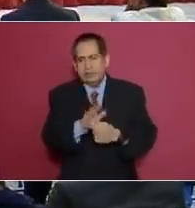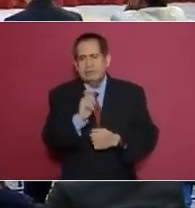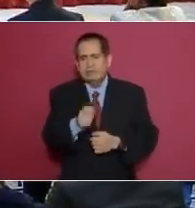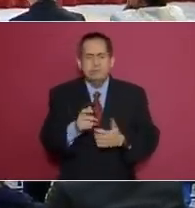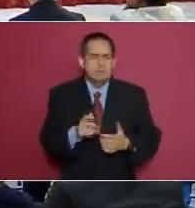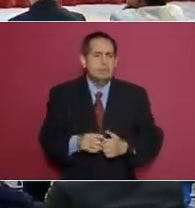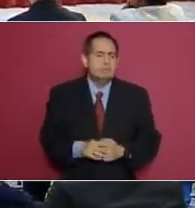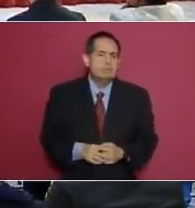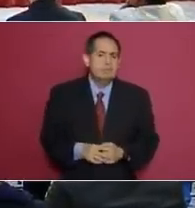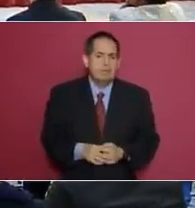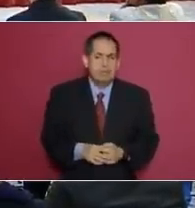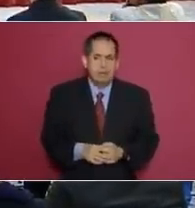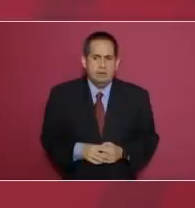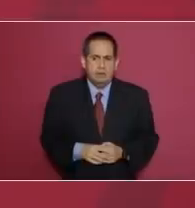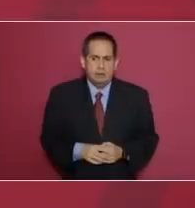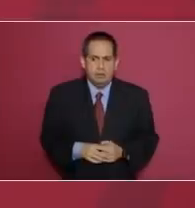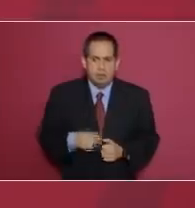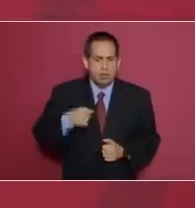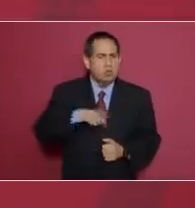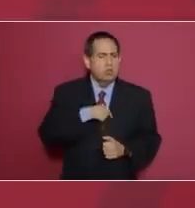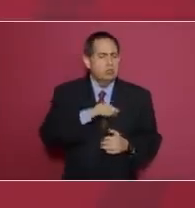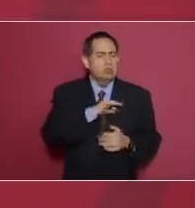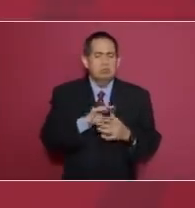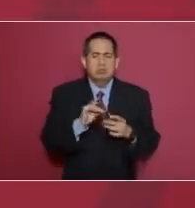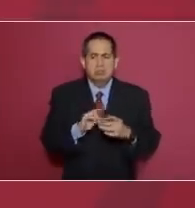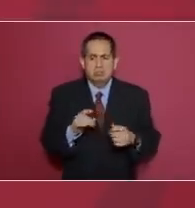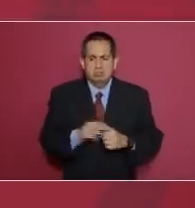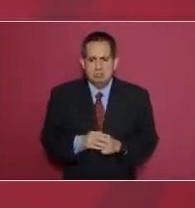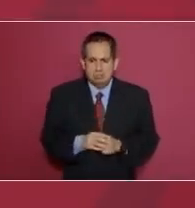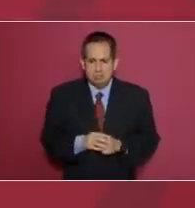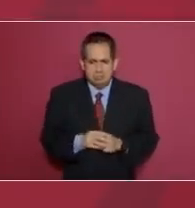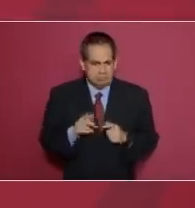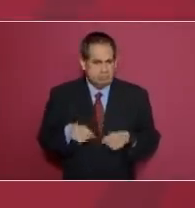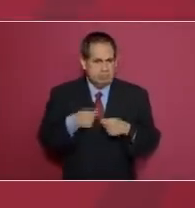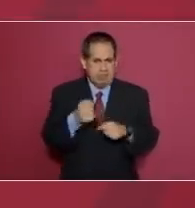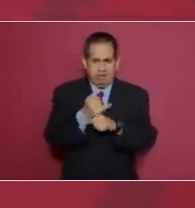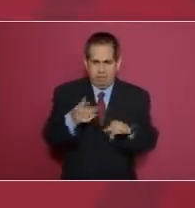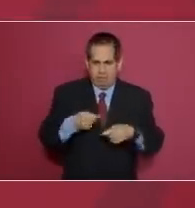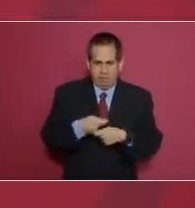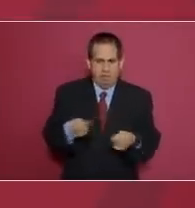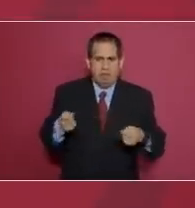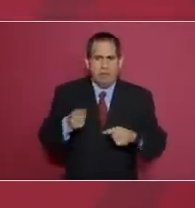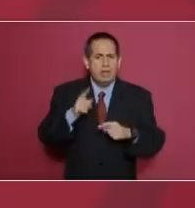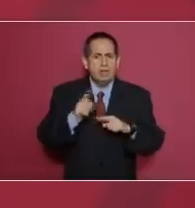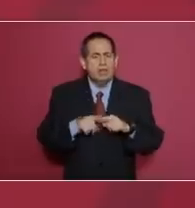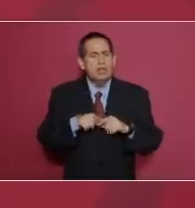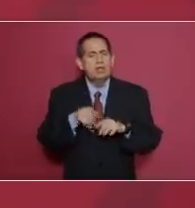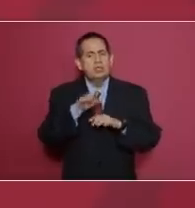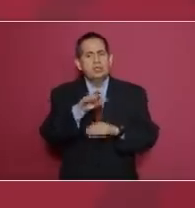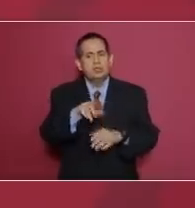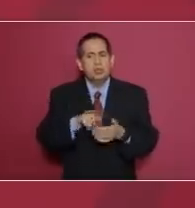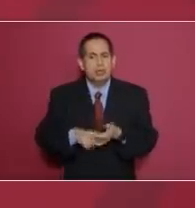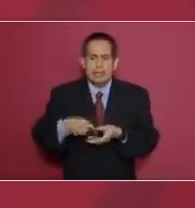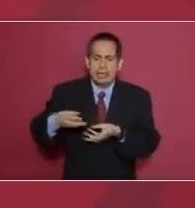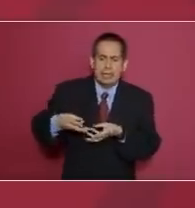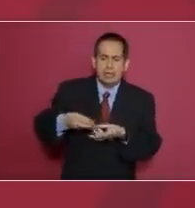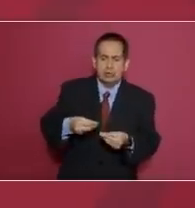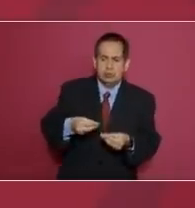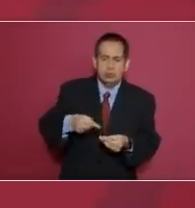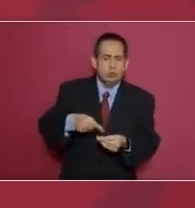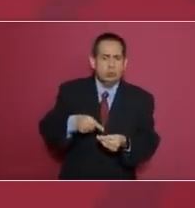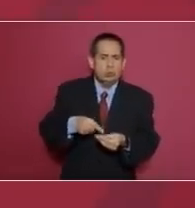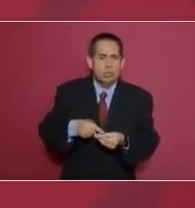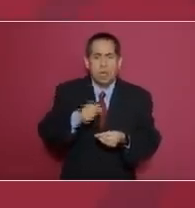eso nosotros podemos entregarles información, es lo sobre el gasto